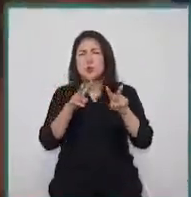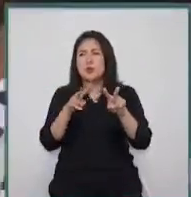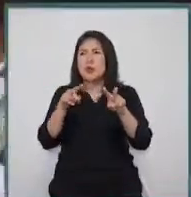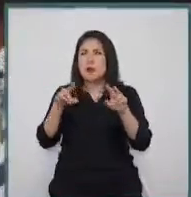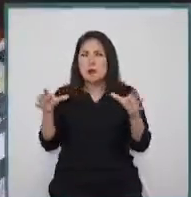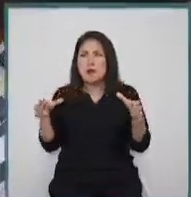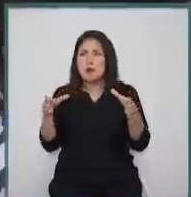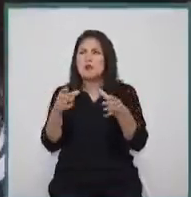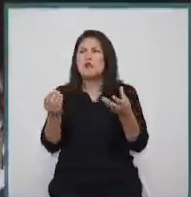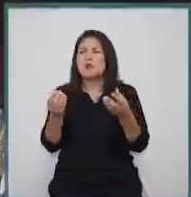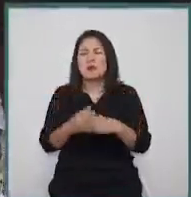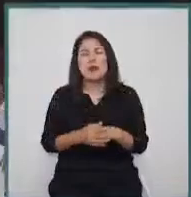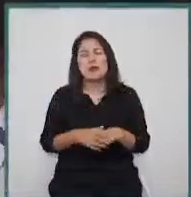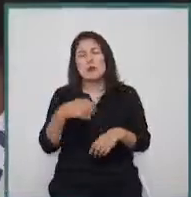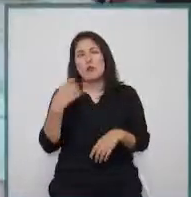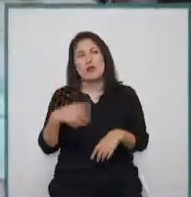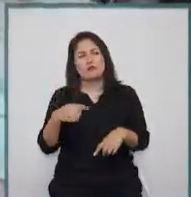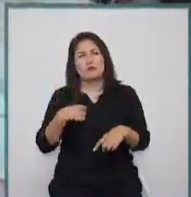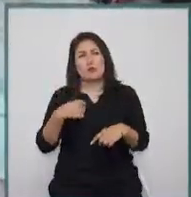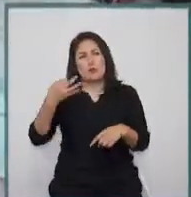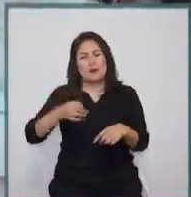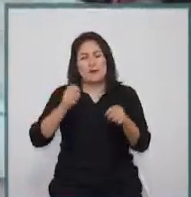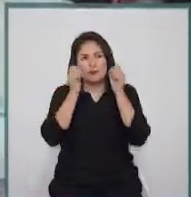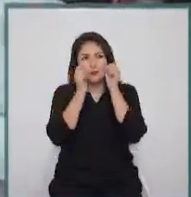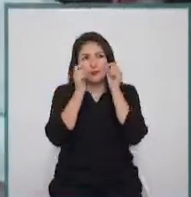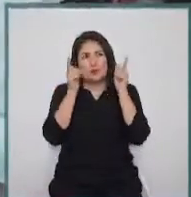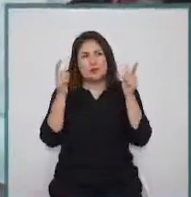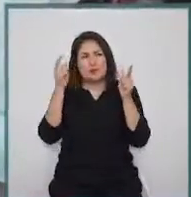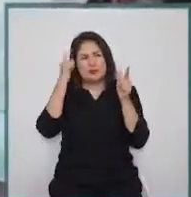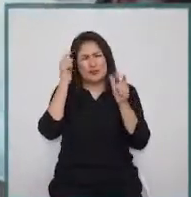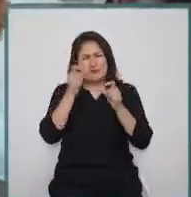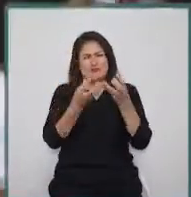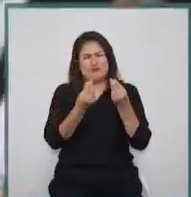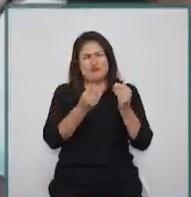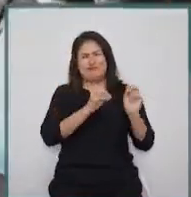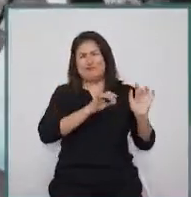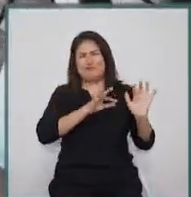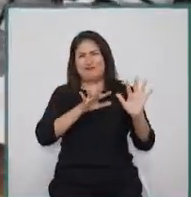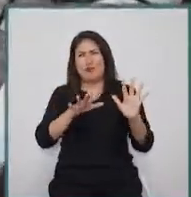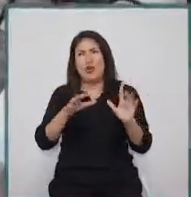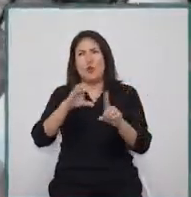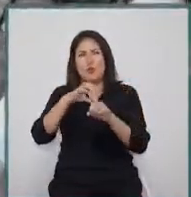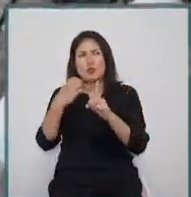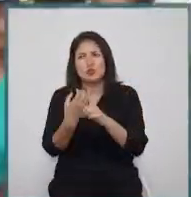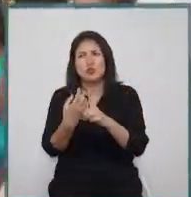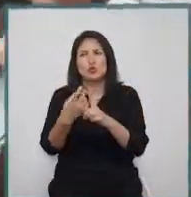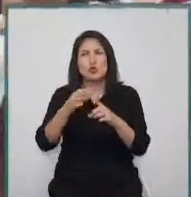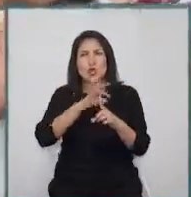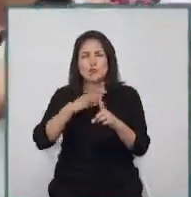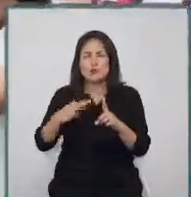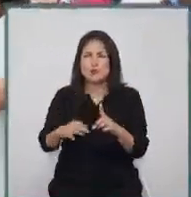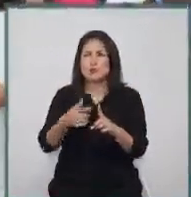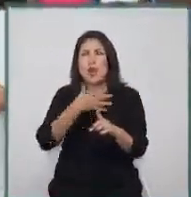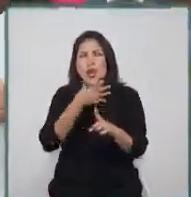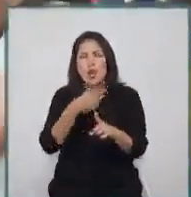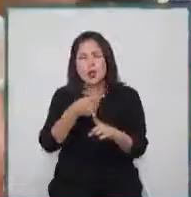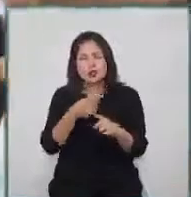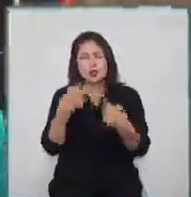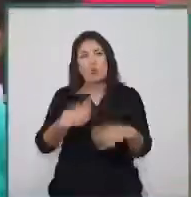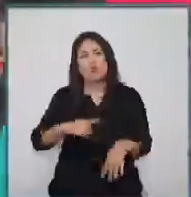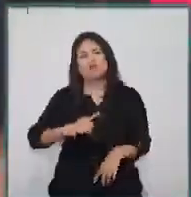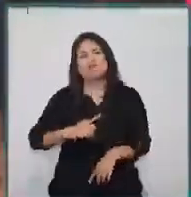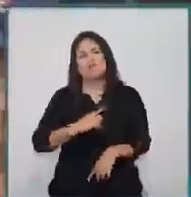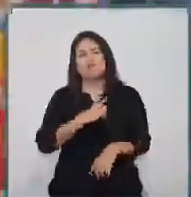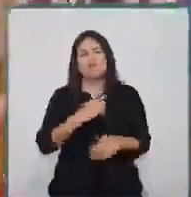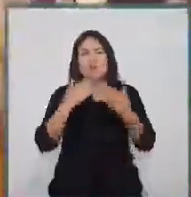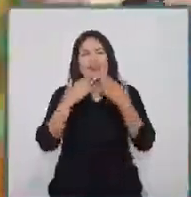parque siendo parte de este espectáculo? De hecho, es una sorpresa para mí. No pensaba que habría tanta gente interesada con la cultura china. Es